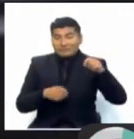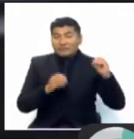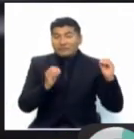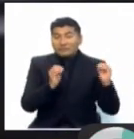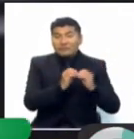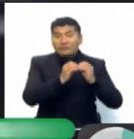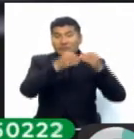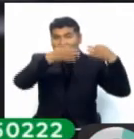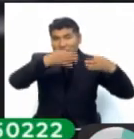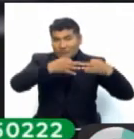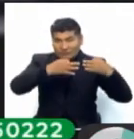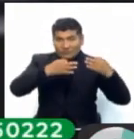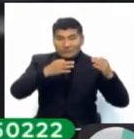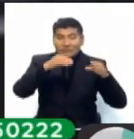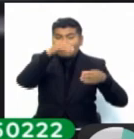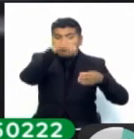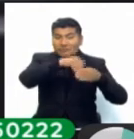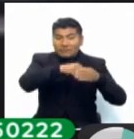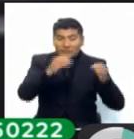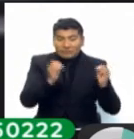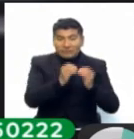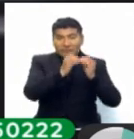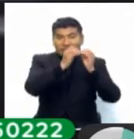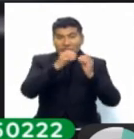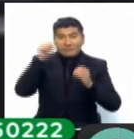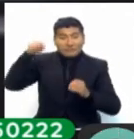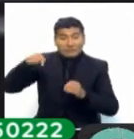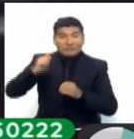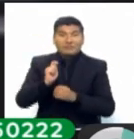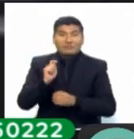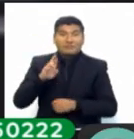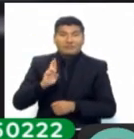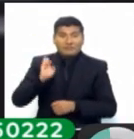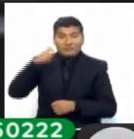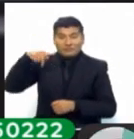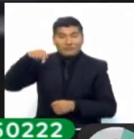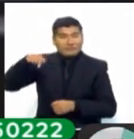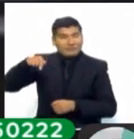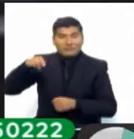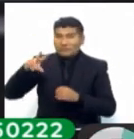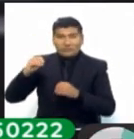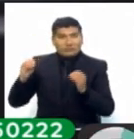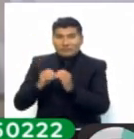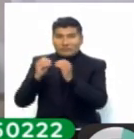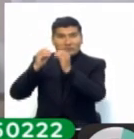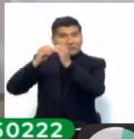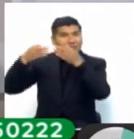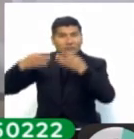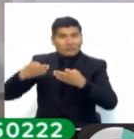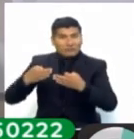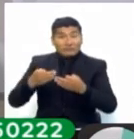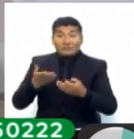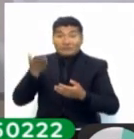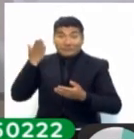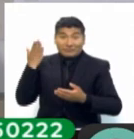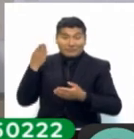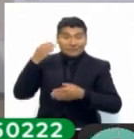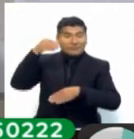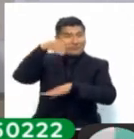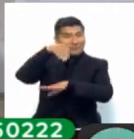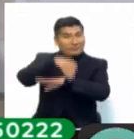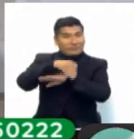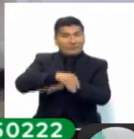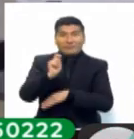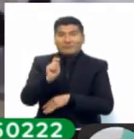oficial de los votos. El TREP, digamos, no es el recuento oficial. La noche de las elecciones, el